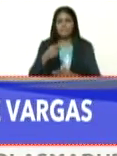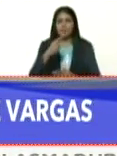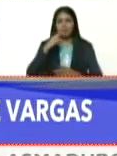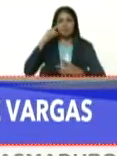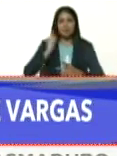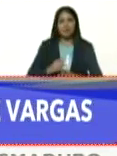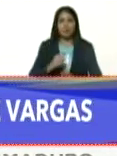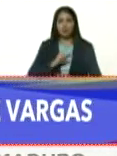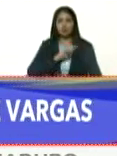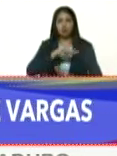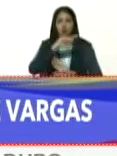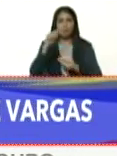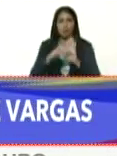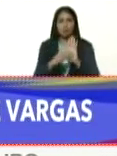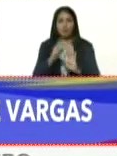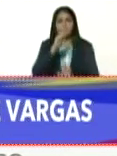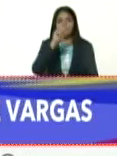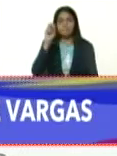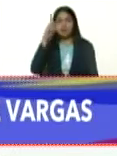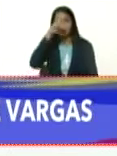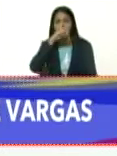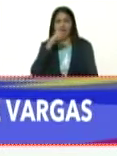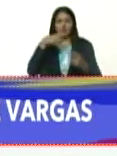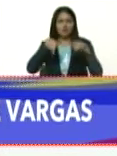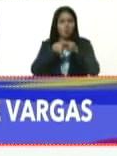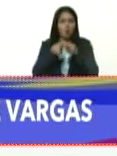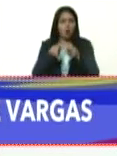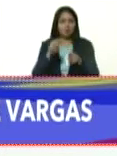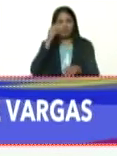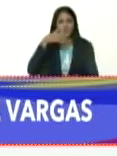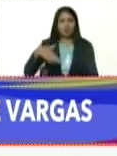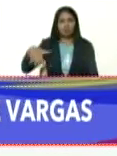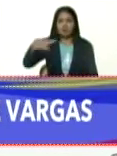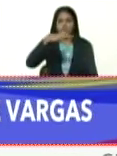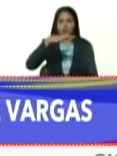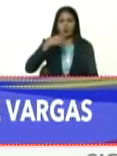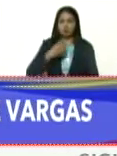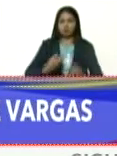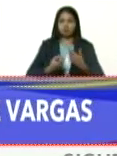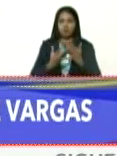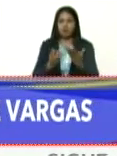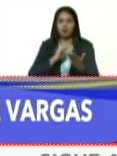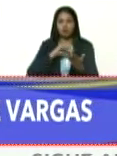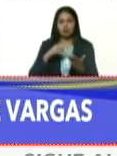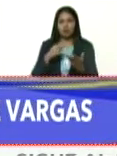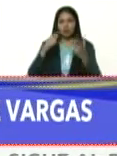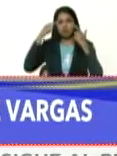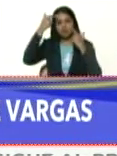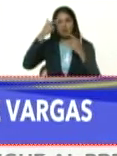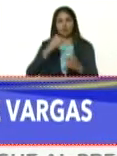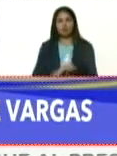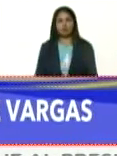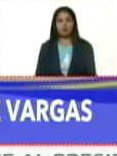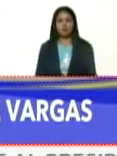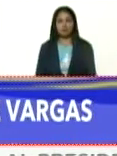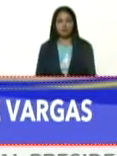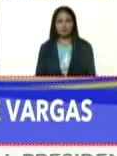Hoy cumplimos 20 años que el pueblo le dio al comandante Chávez